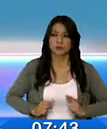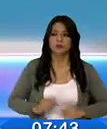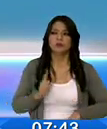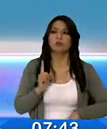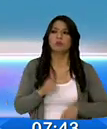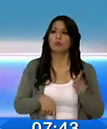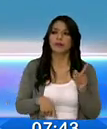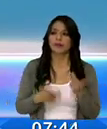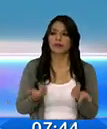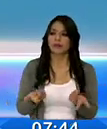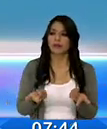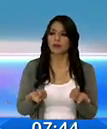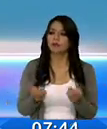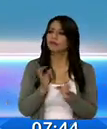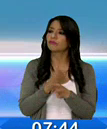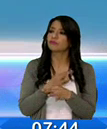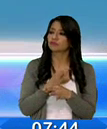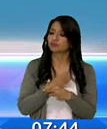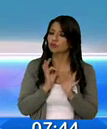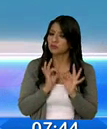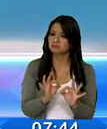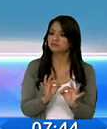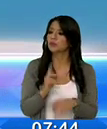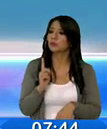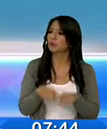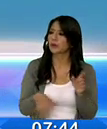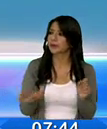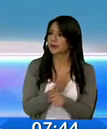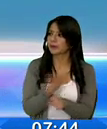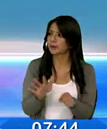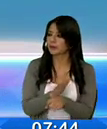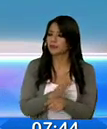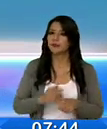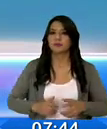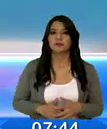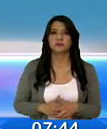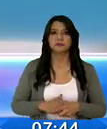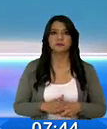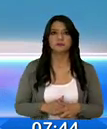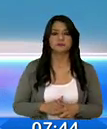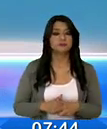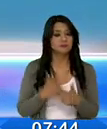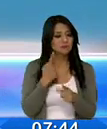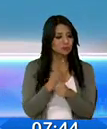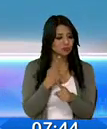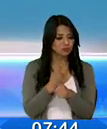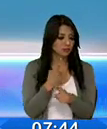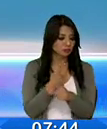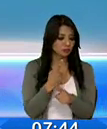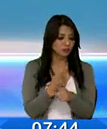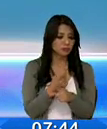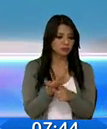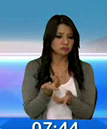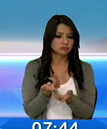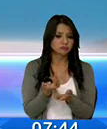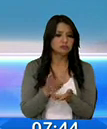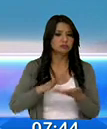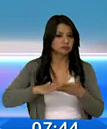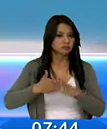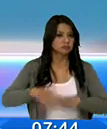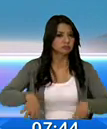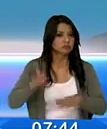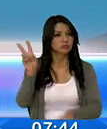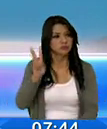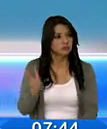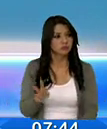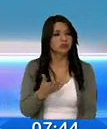ejercer sus funciones diplomáticas a cabalidad. Sin embargo, nosotros como comunidad venezolana